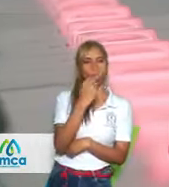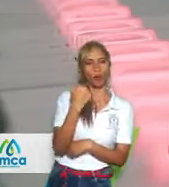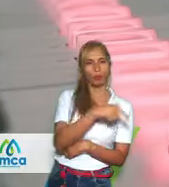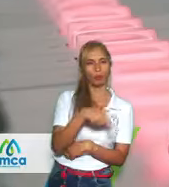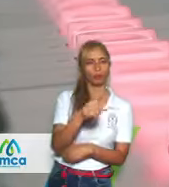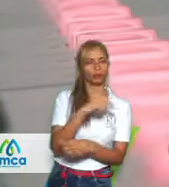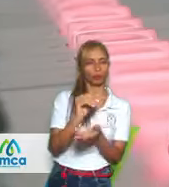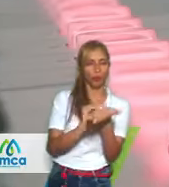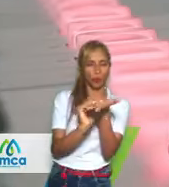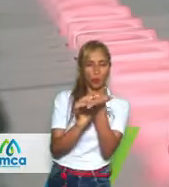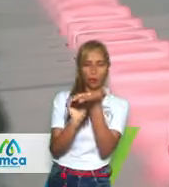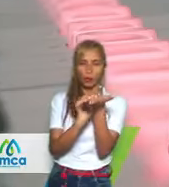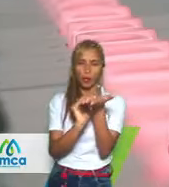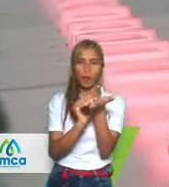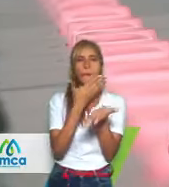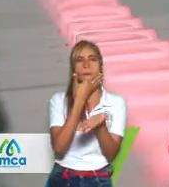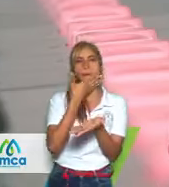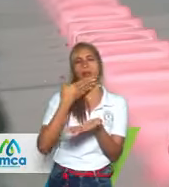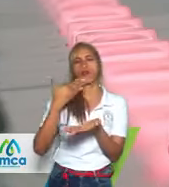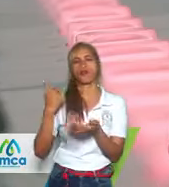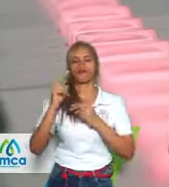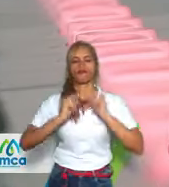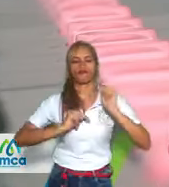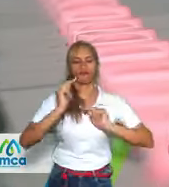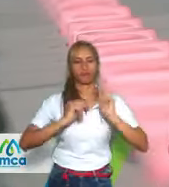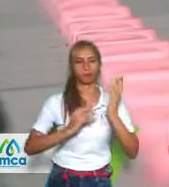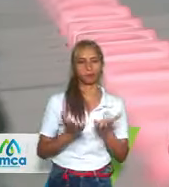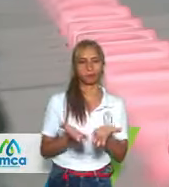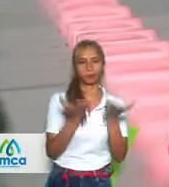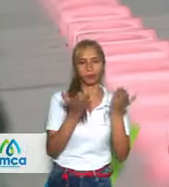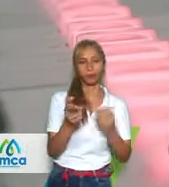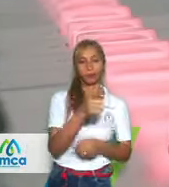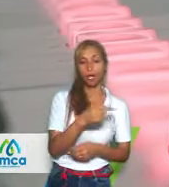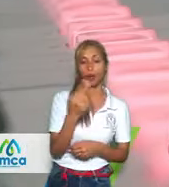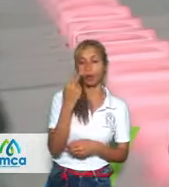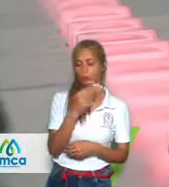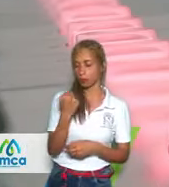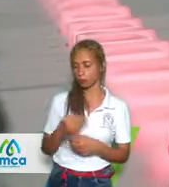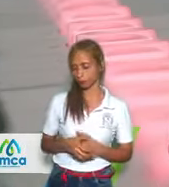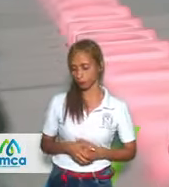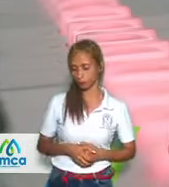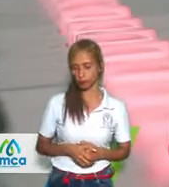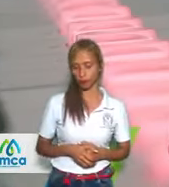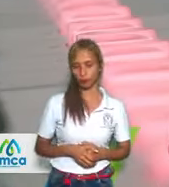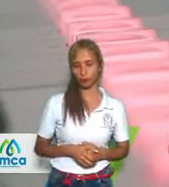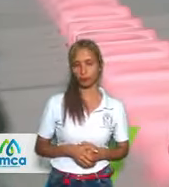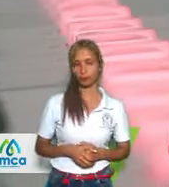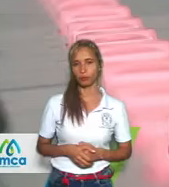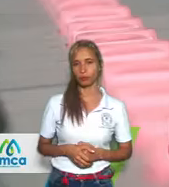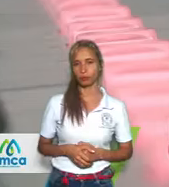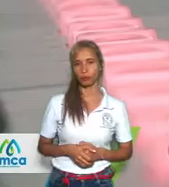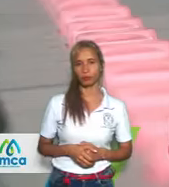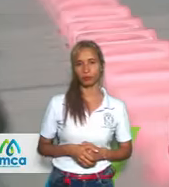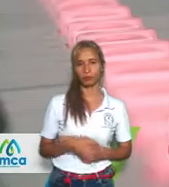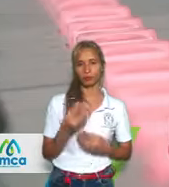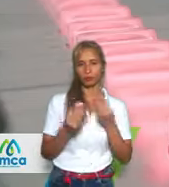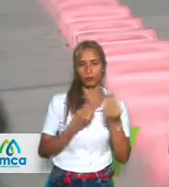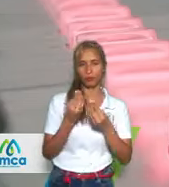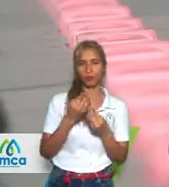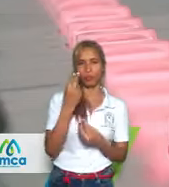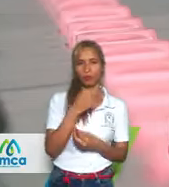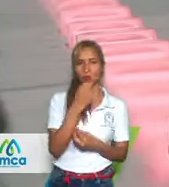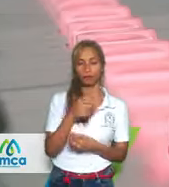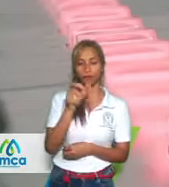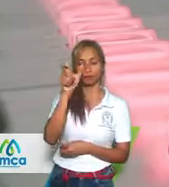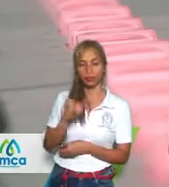de la galería y con el compromiso puntual de que estas personas, de que